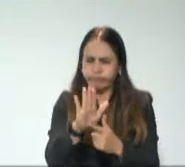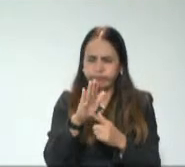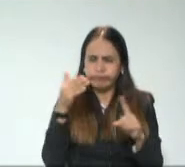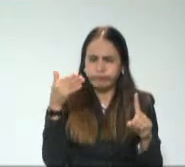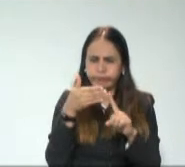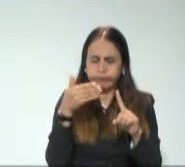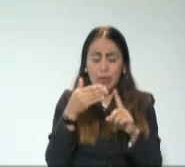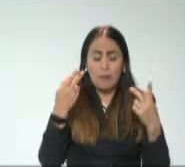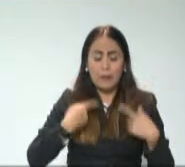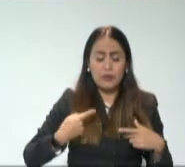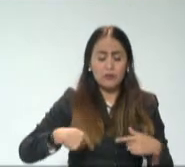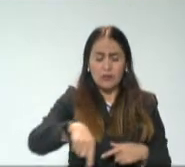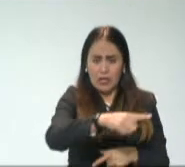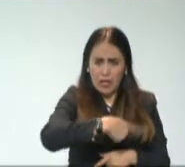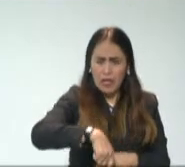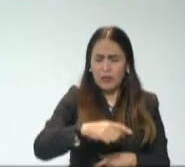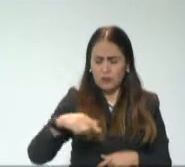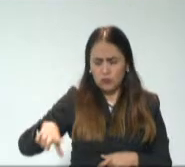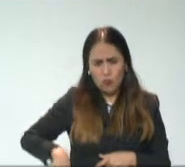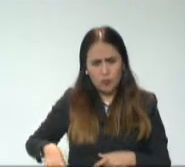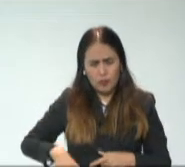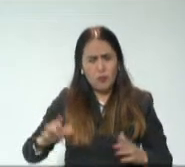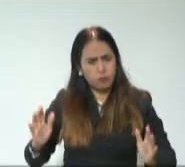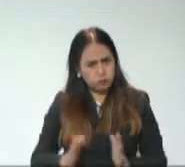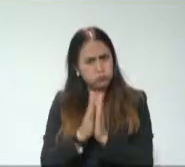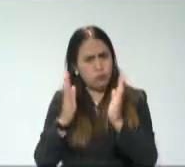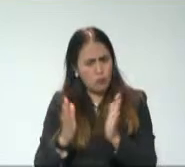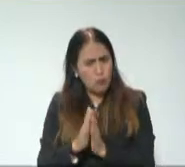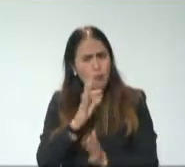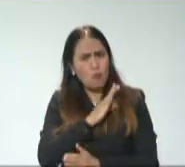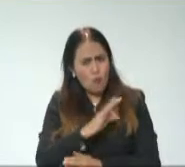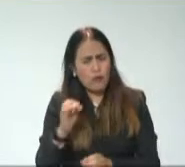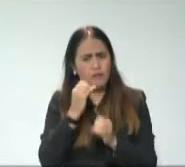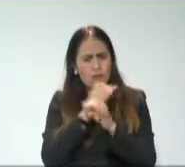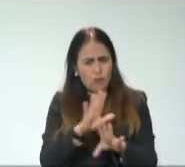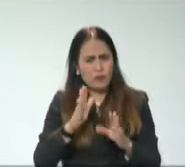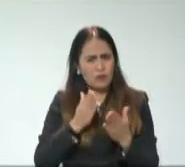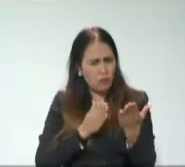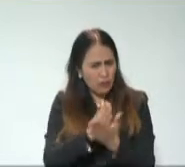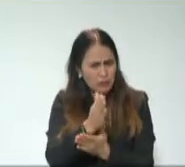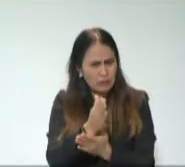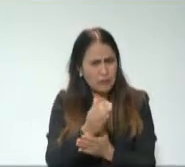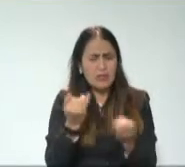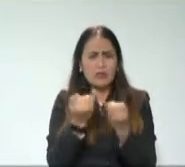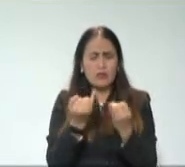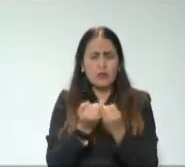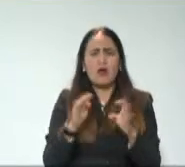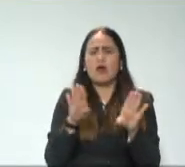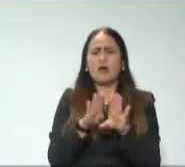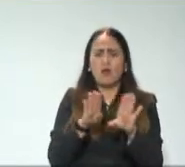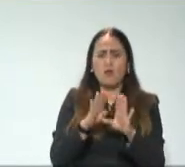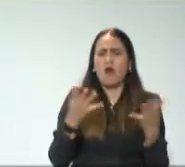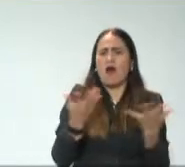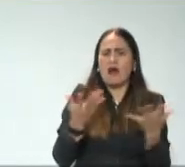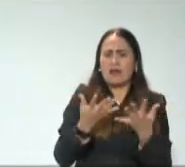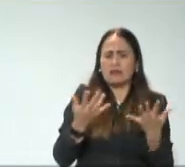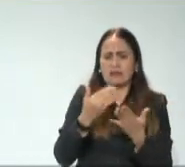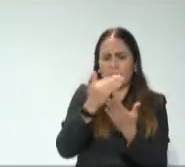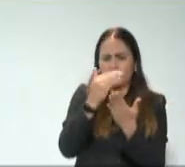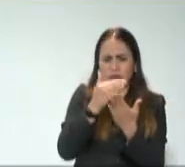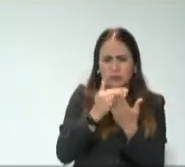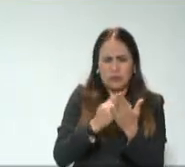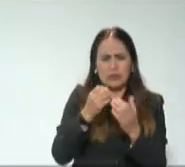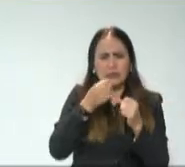participe y tenemos que ver cómo hacemos accesible información y cómo propiciamos un sistema de denuncia para que lo que vea